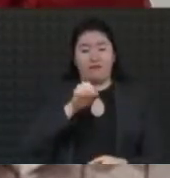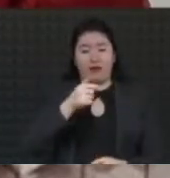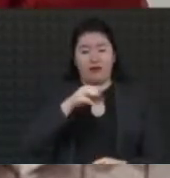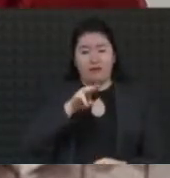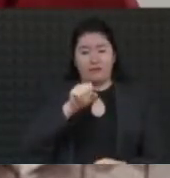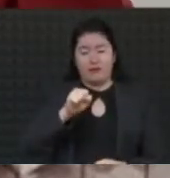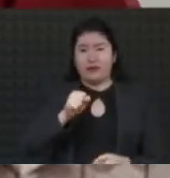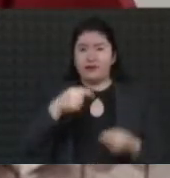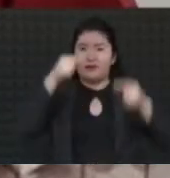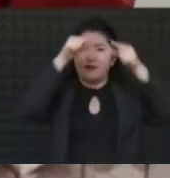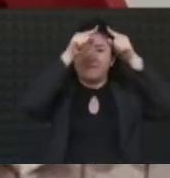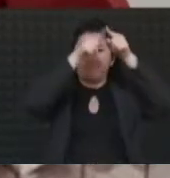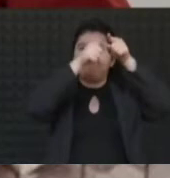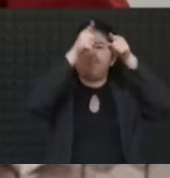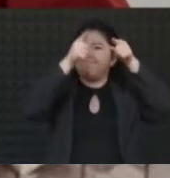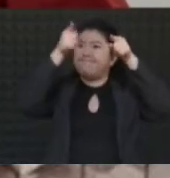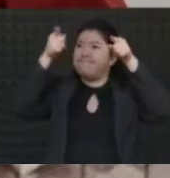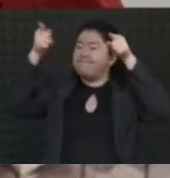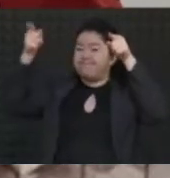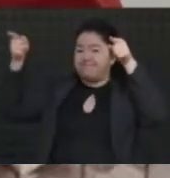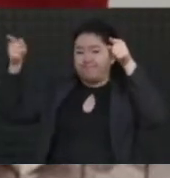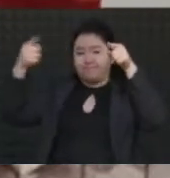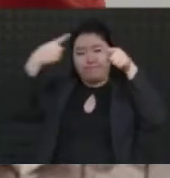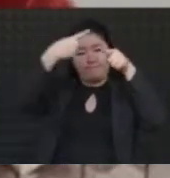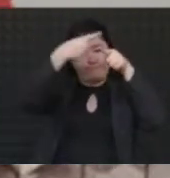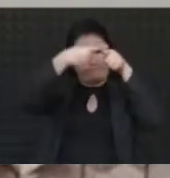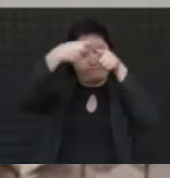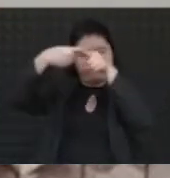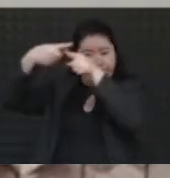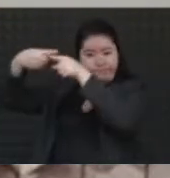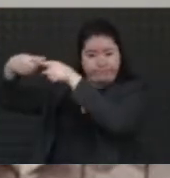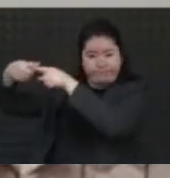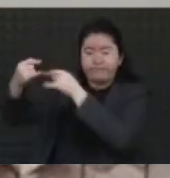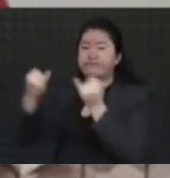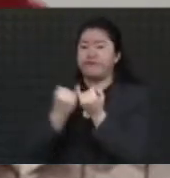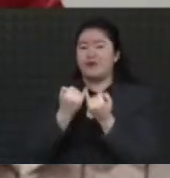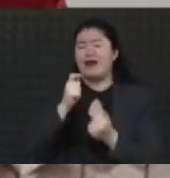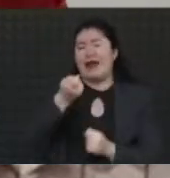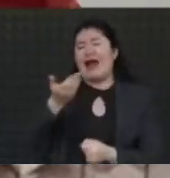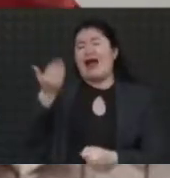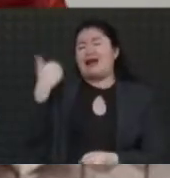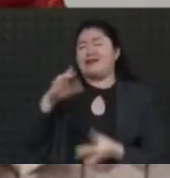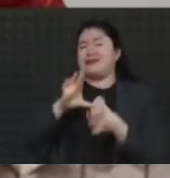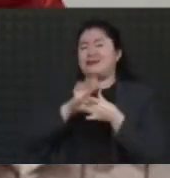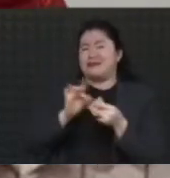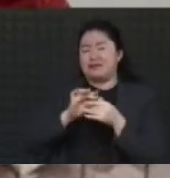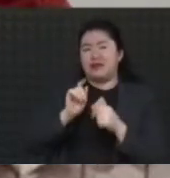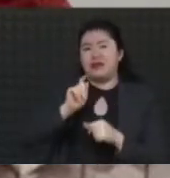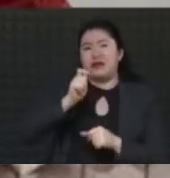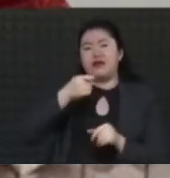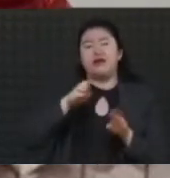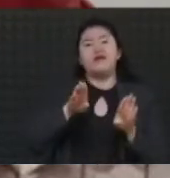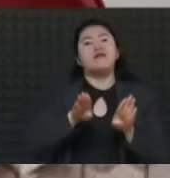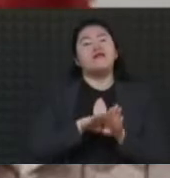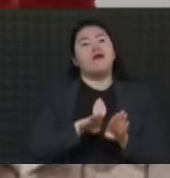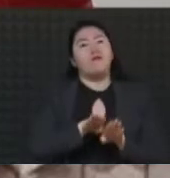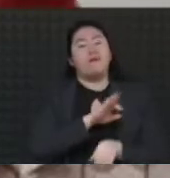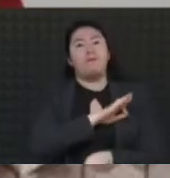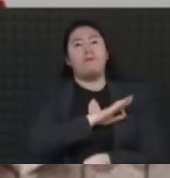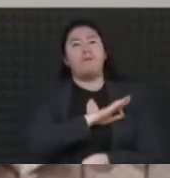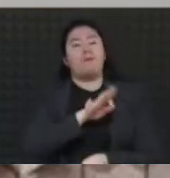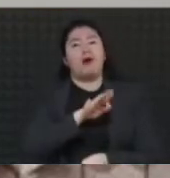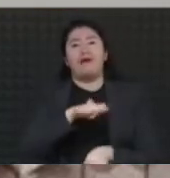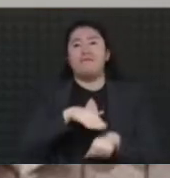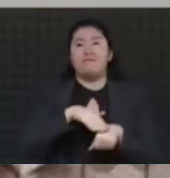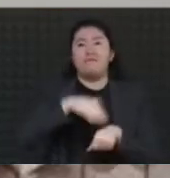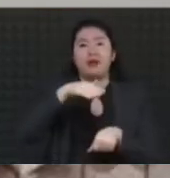continuo, lo que estamos haciendo es darle esto que hablé, redundancia, capacidad de tomar esfuerzos